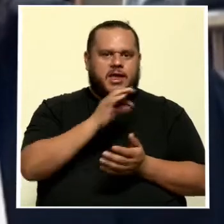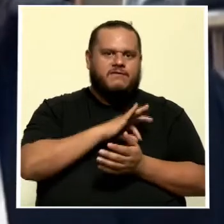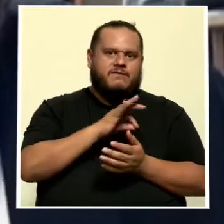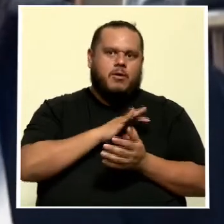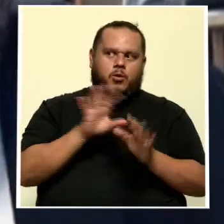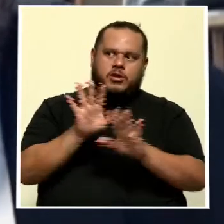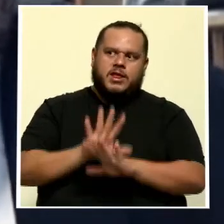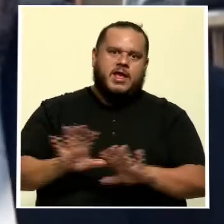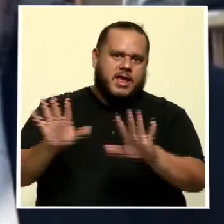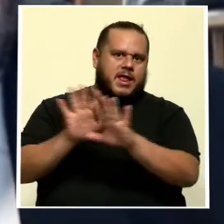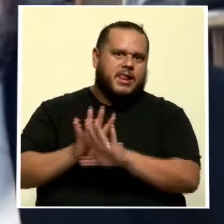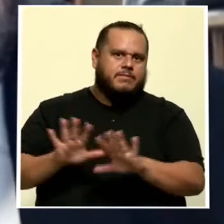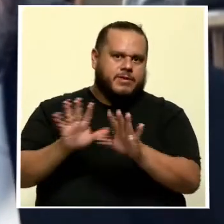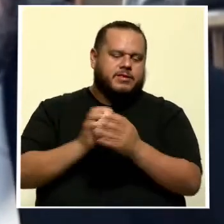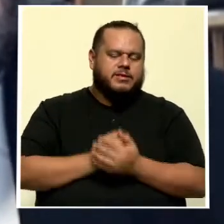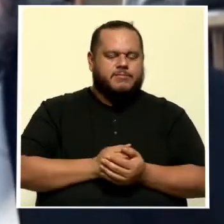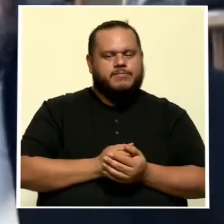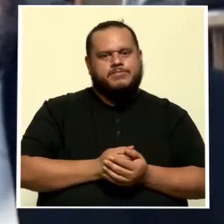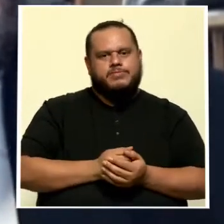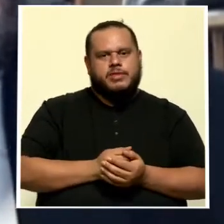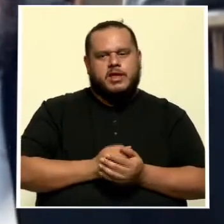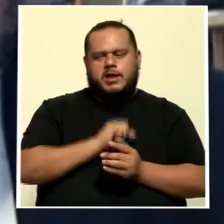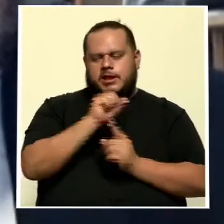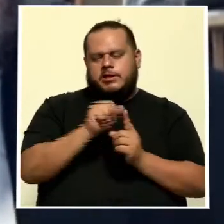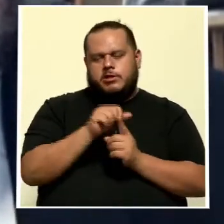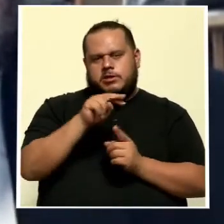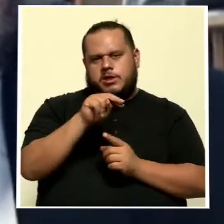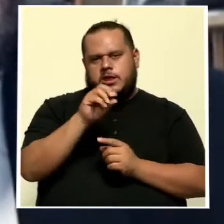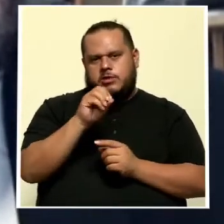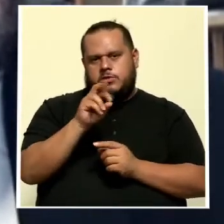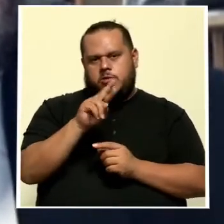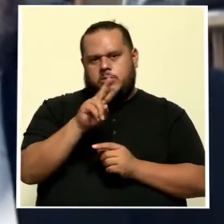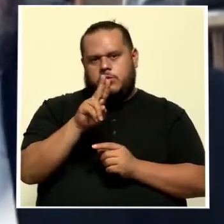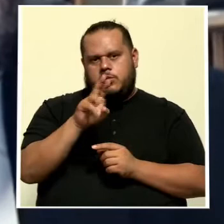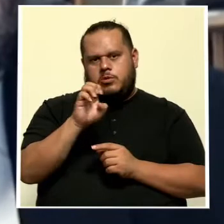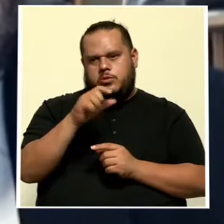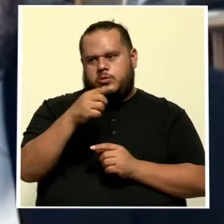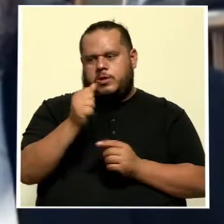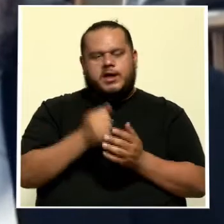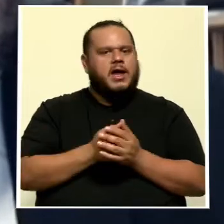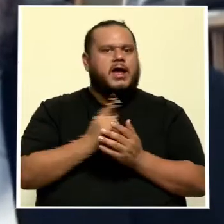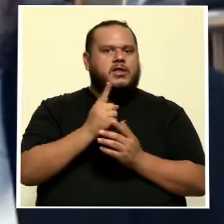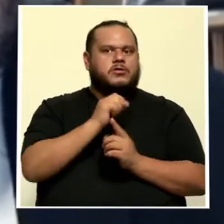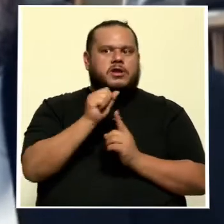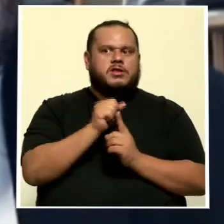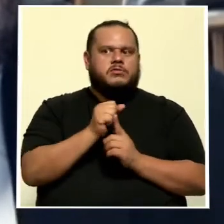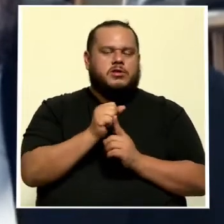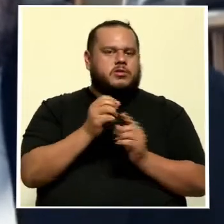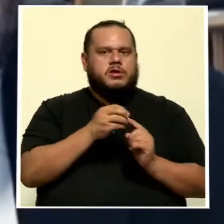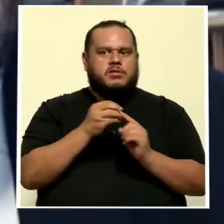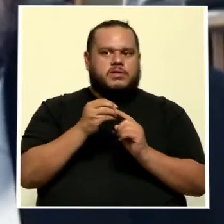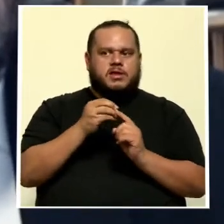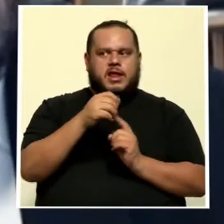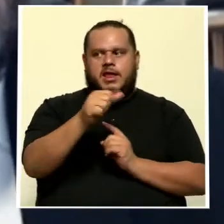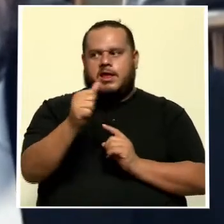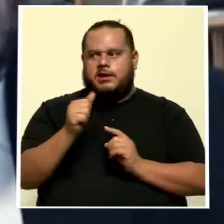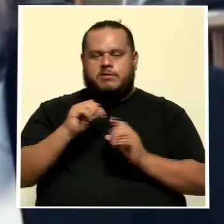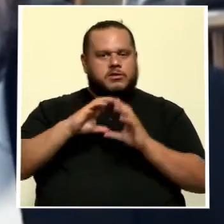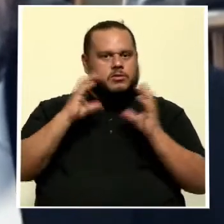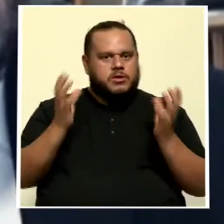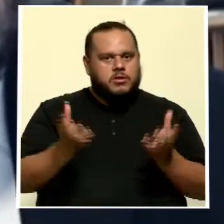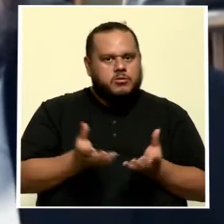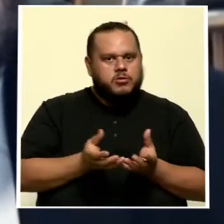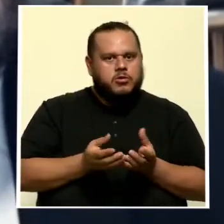ambiente. En el caso de Noruega es un caso bastante particular. En el resto del mundo